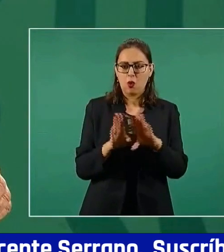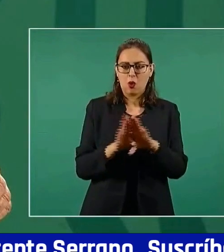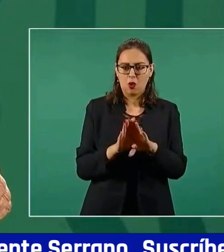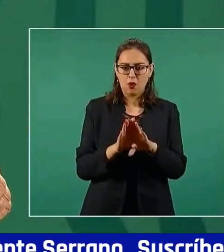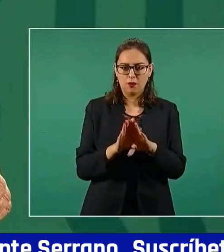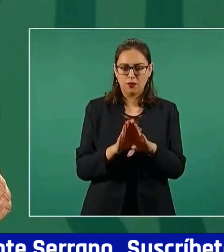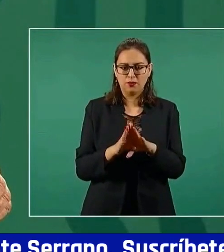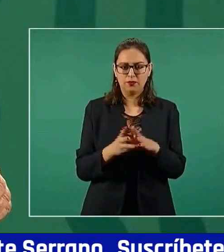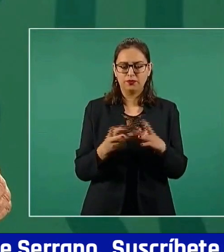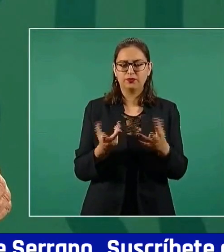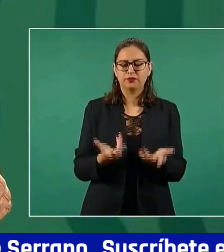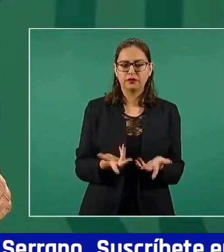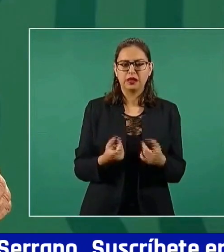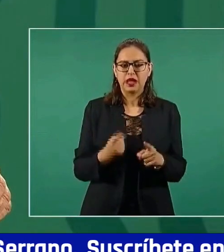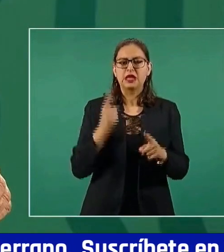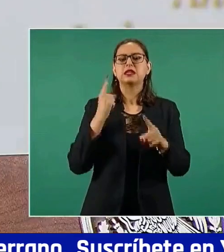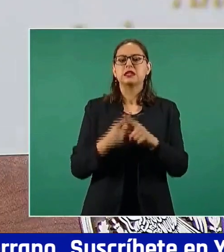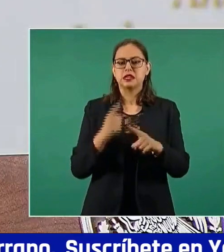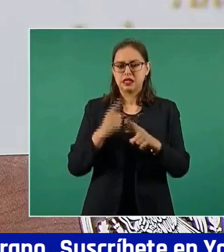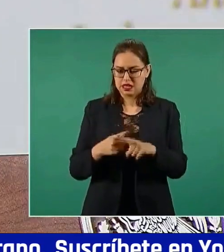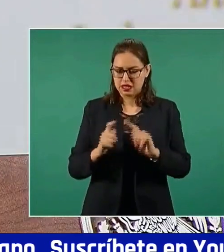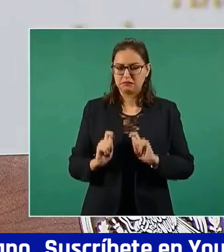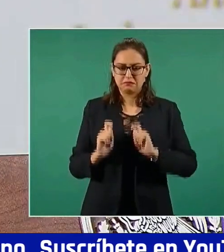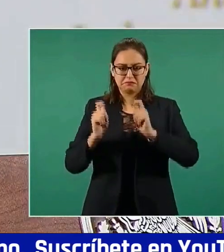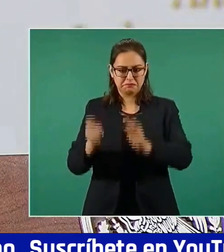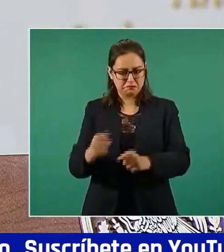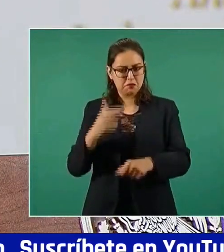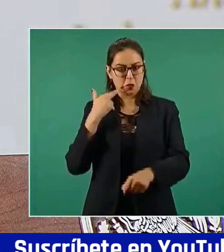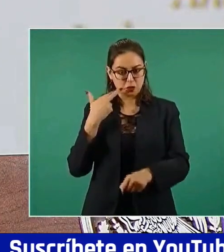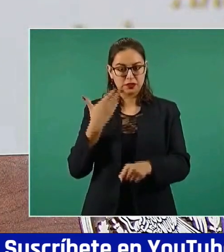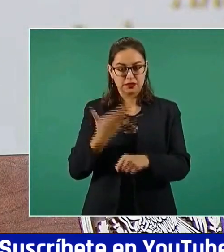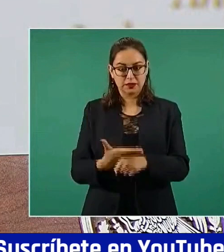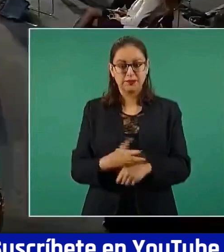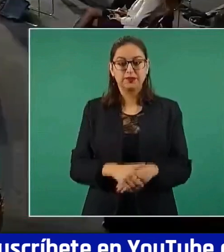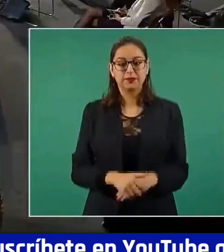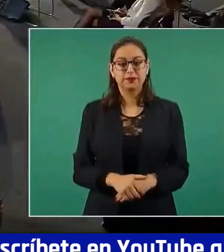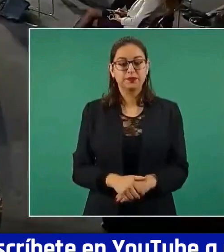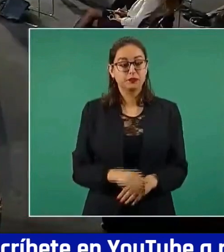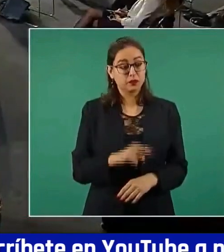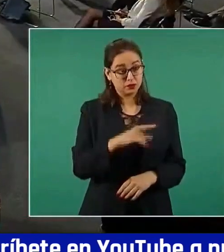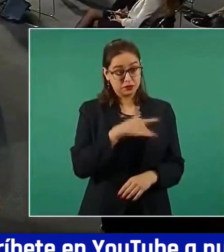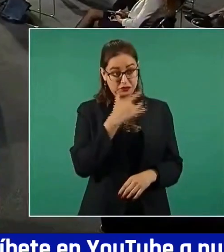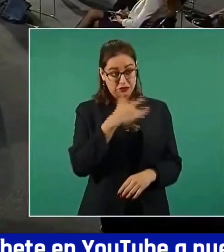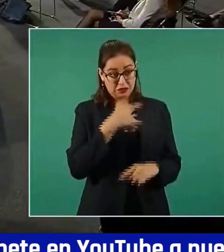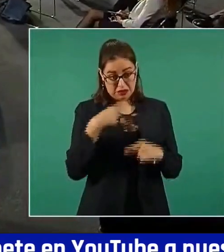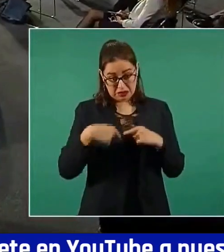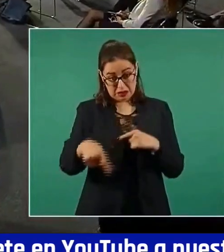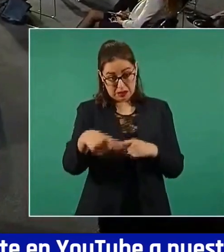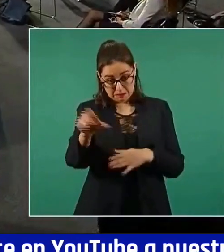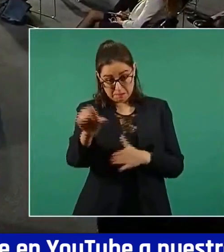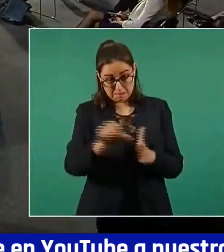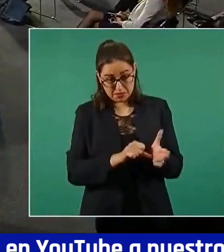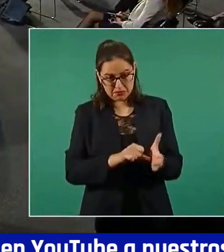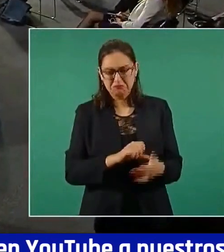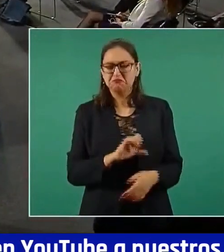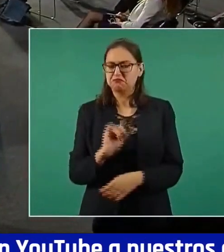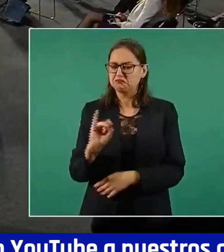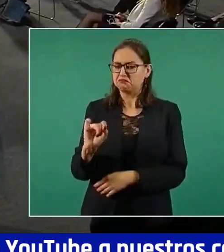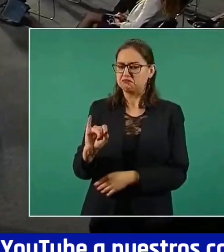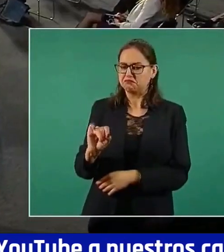podrían ocupar ese cargo, ¿no? ¿Considera que en este mes, por ejemplo, podríamos saberlo? Este